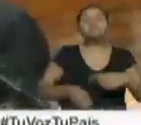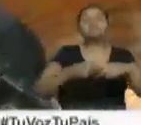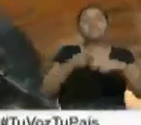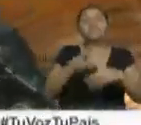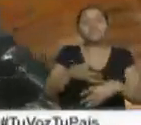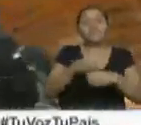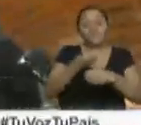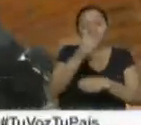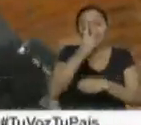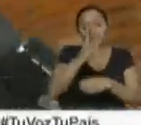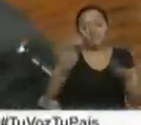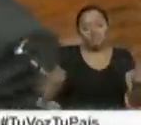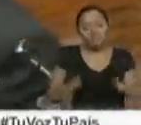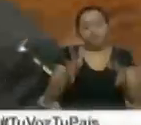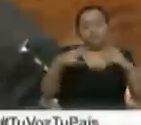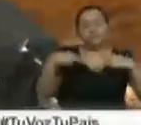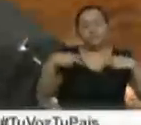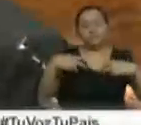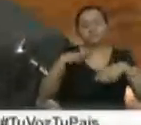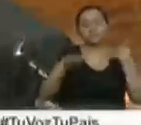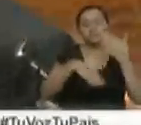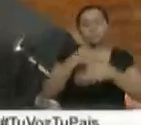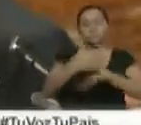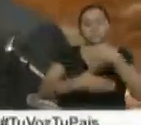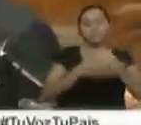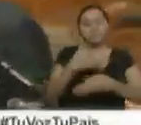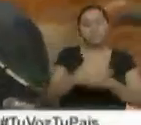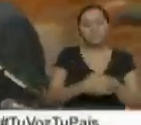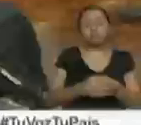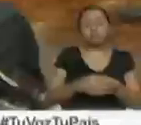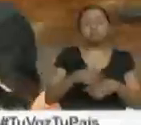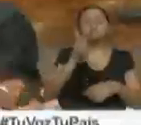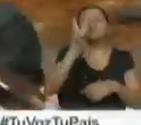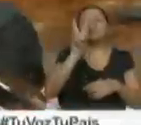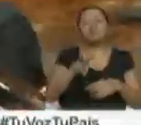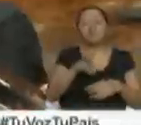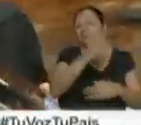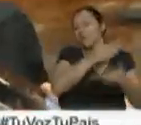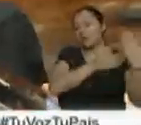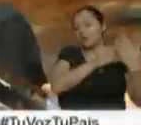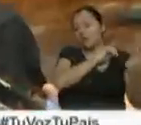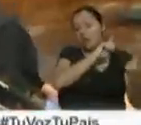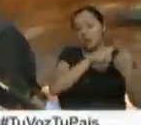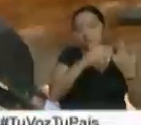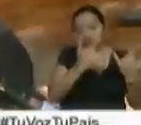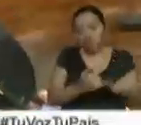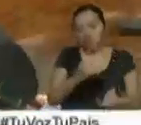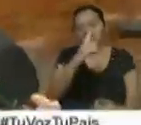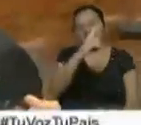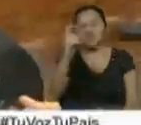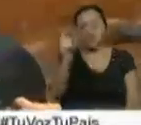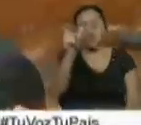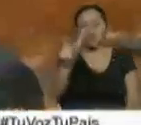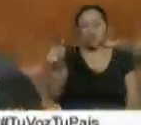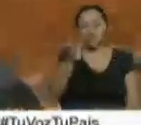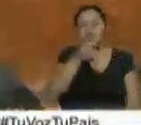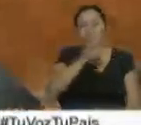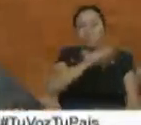que se revisarán e impulsarán las investigaciones en proceso. Desde el 2000 han sido asesinados más de 100 reporteros en México.